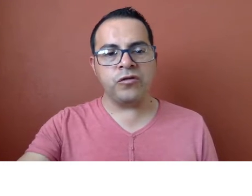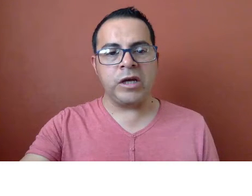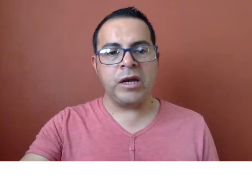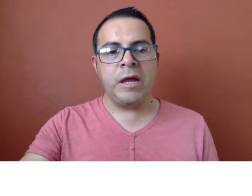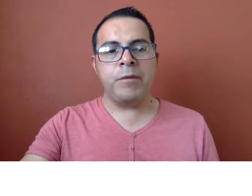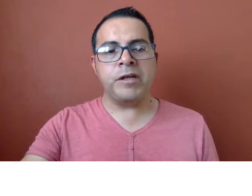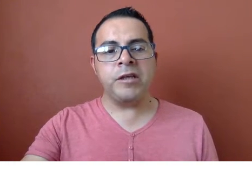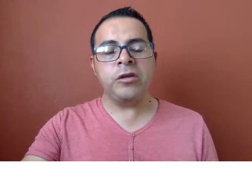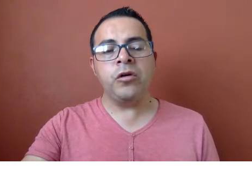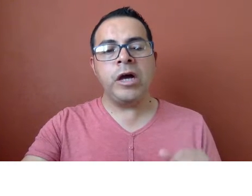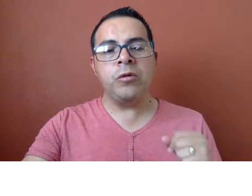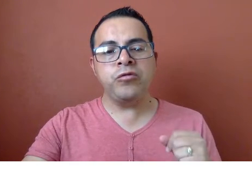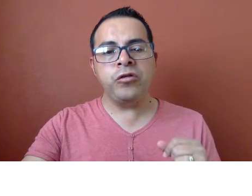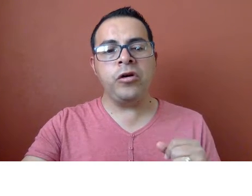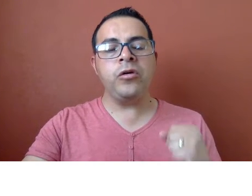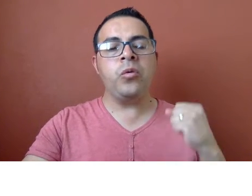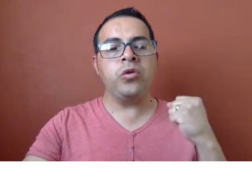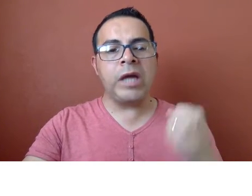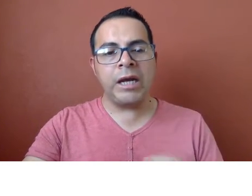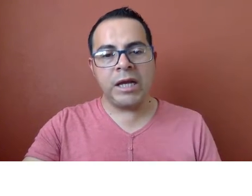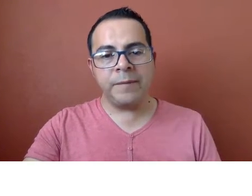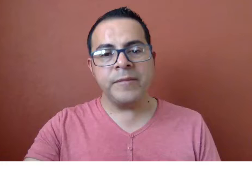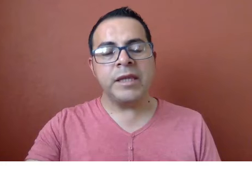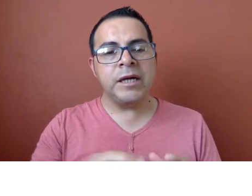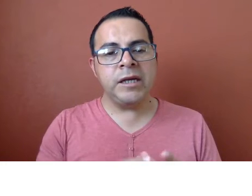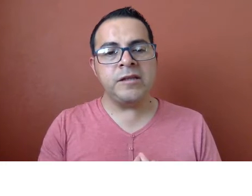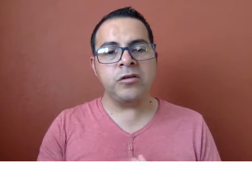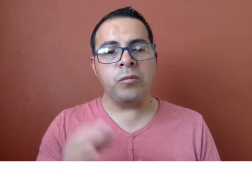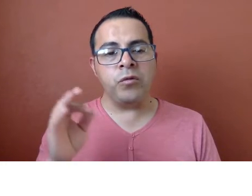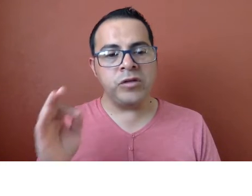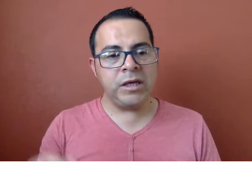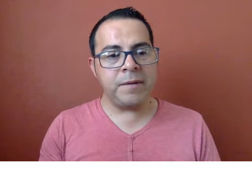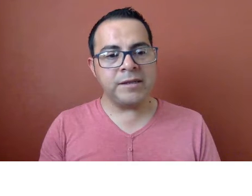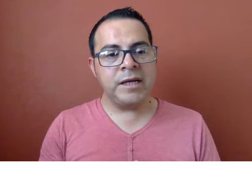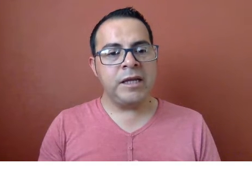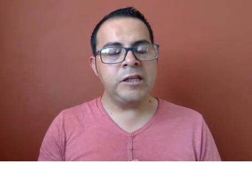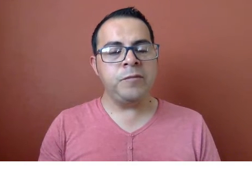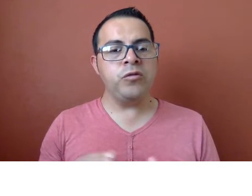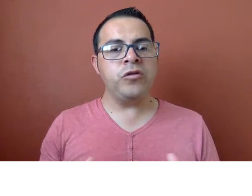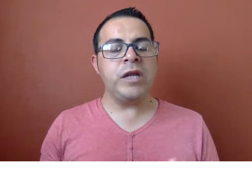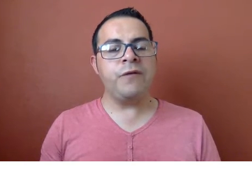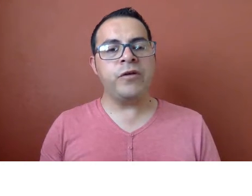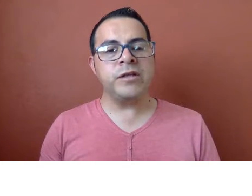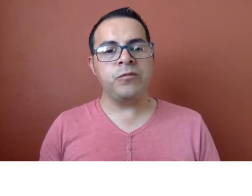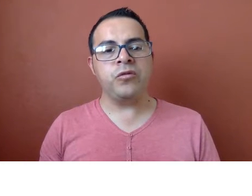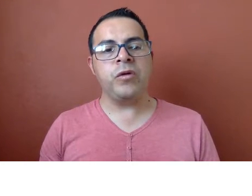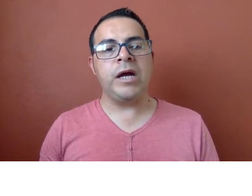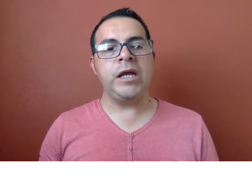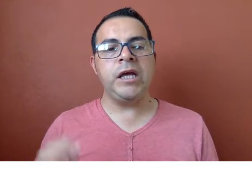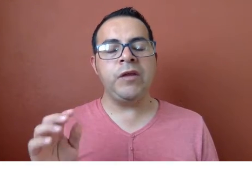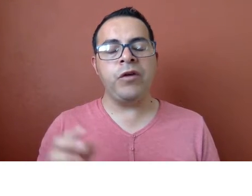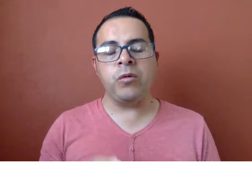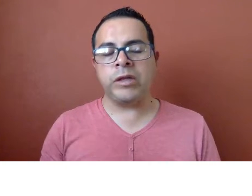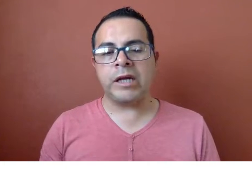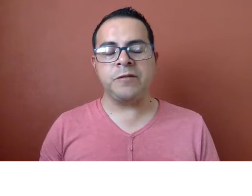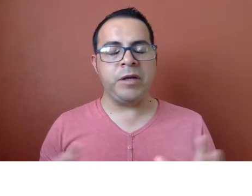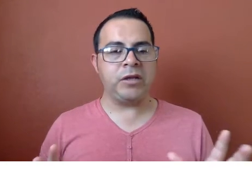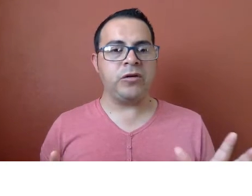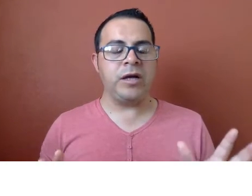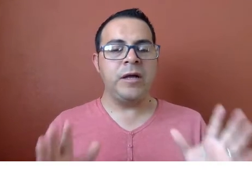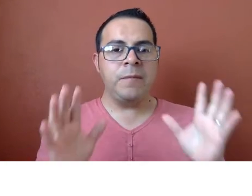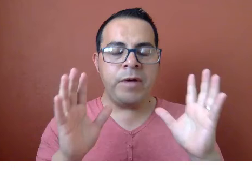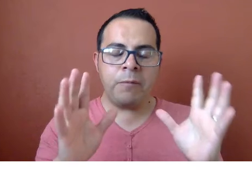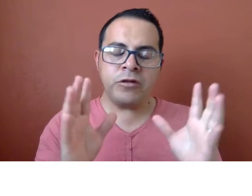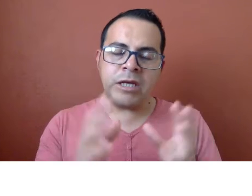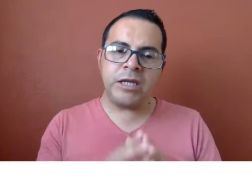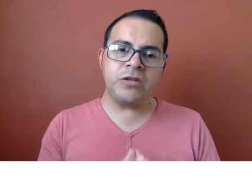dio a conocer, presentó erupción cutánea, crisis convulsivas, disminución de la fuerza muscular y dificultad